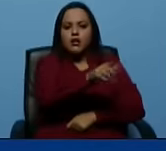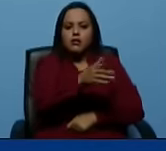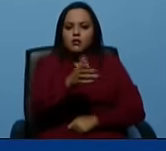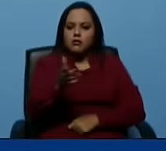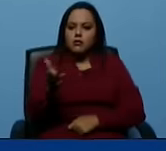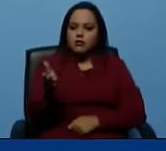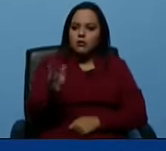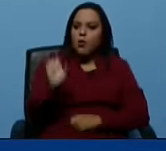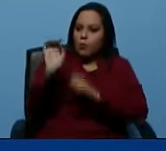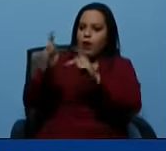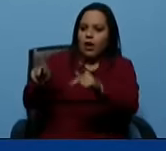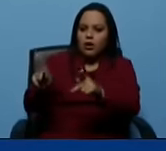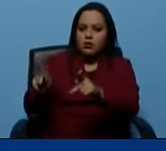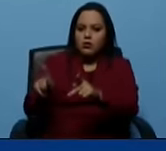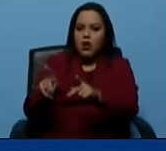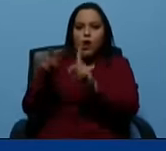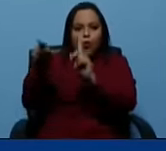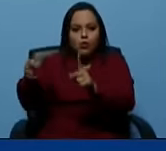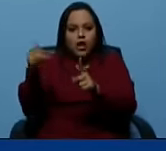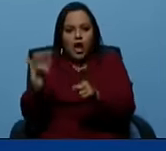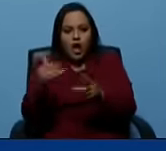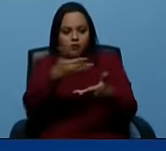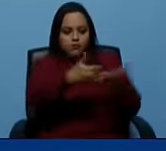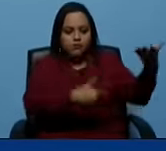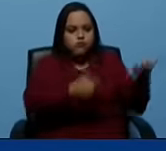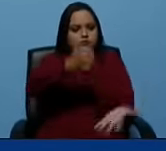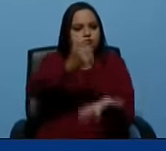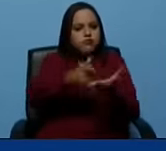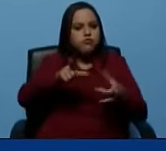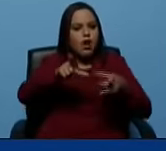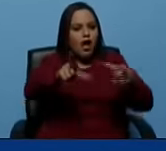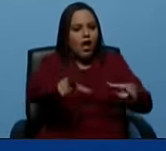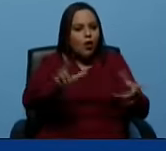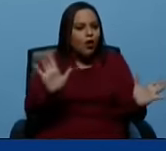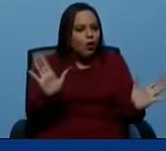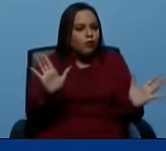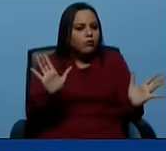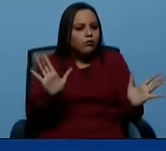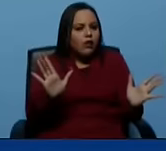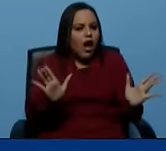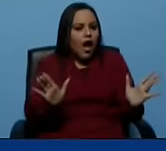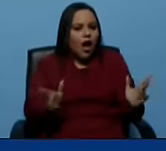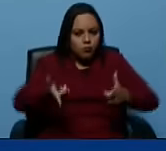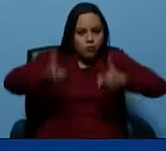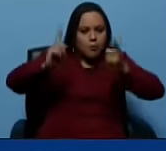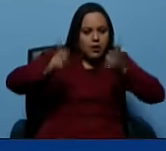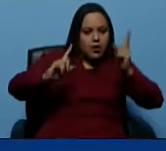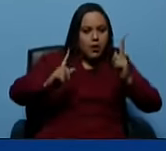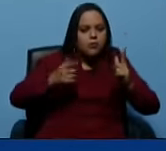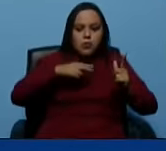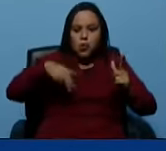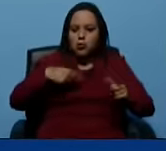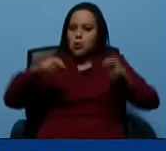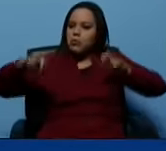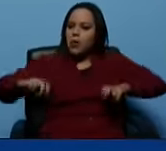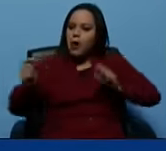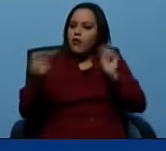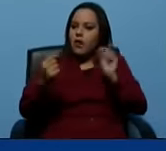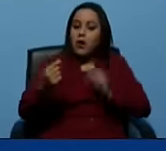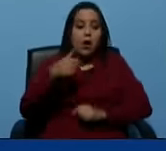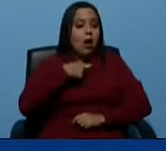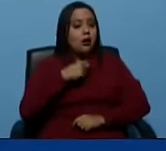Bueno, está bien. Cuando usted traiga una autorización, un documento sellado, hablamos. De este lado no hay